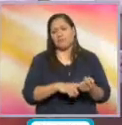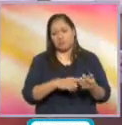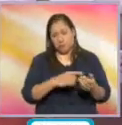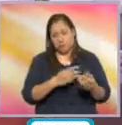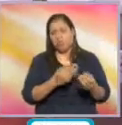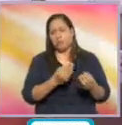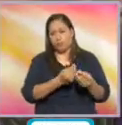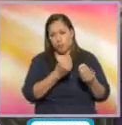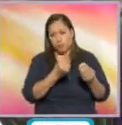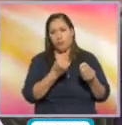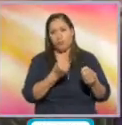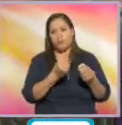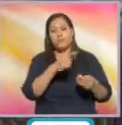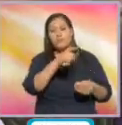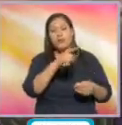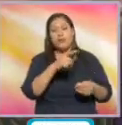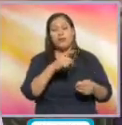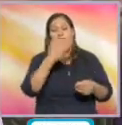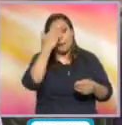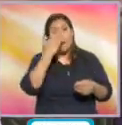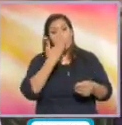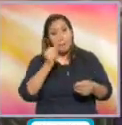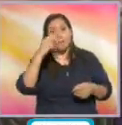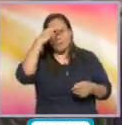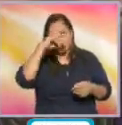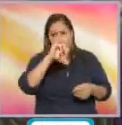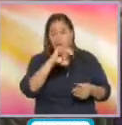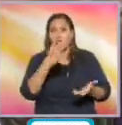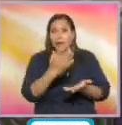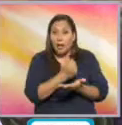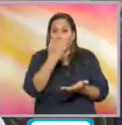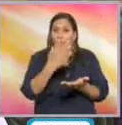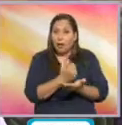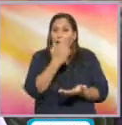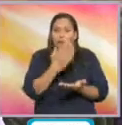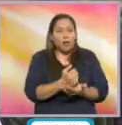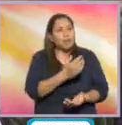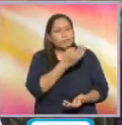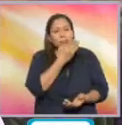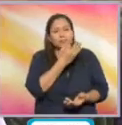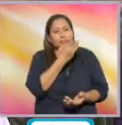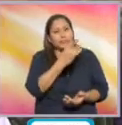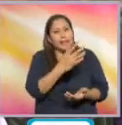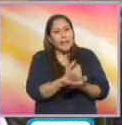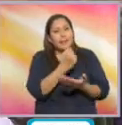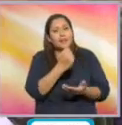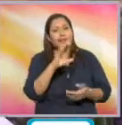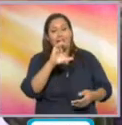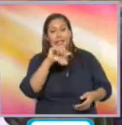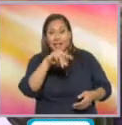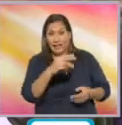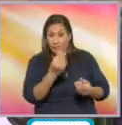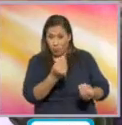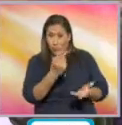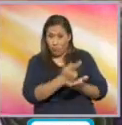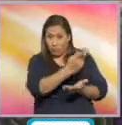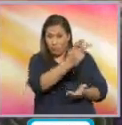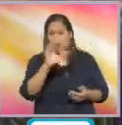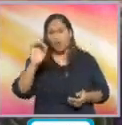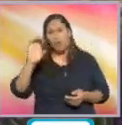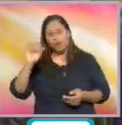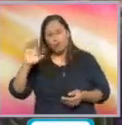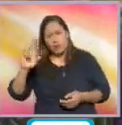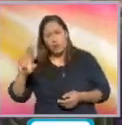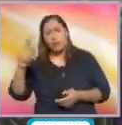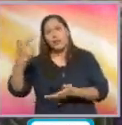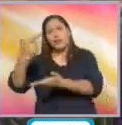esto. O sea, el talento mexicano, no, hay que Y han pensar en esto. ganado, además. Y han ganado. Claro. Hay que decir que Cannes no da tantos premios como los Óscares. Los Óscares es